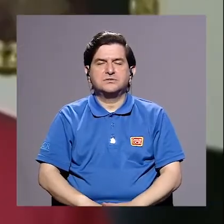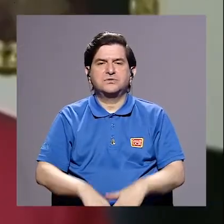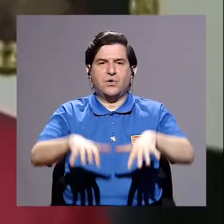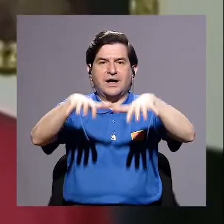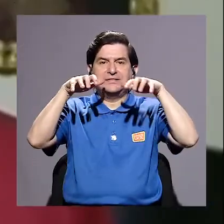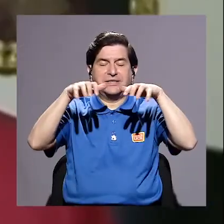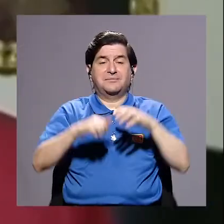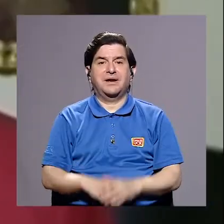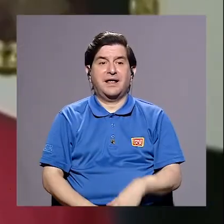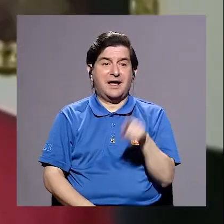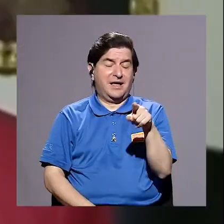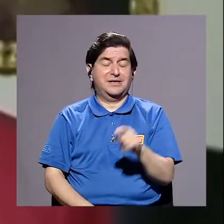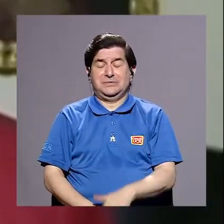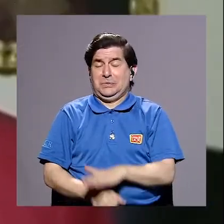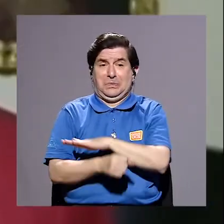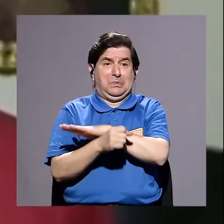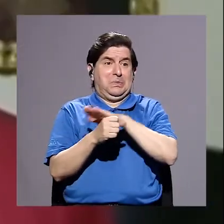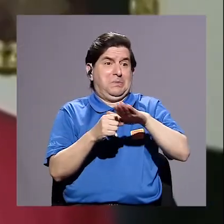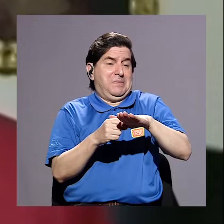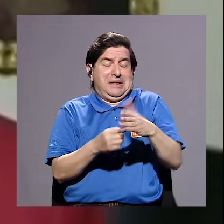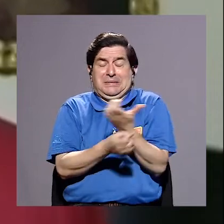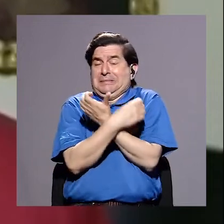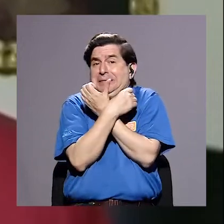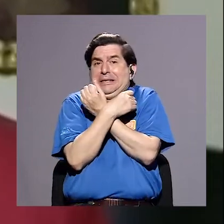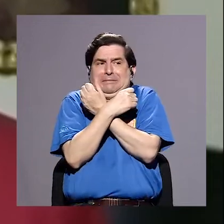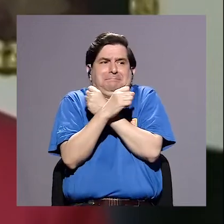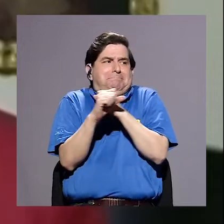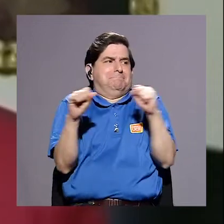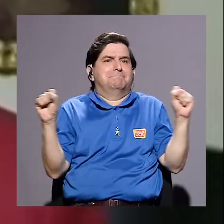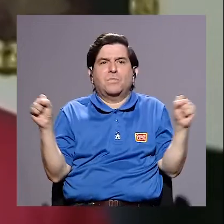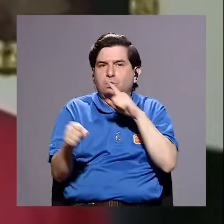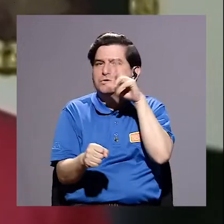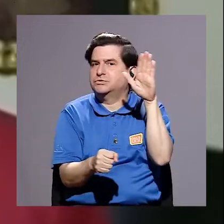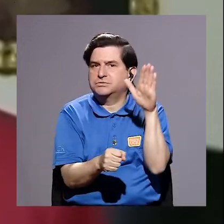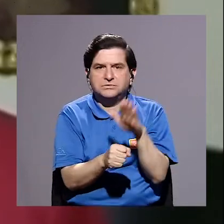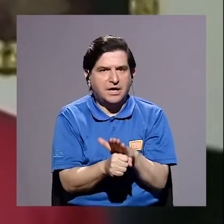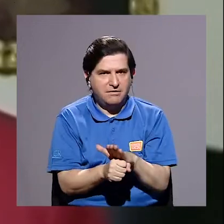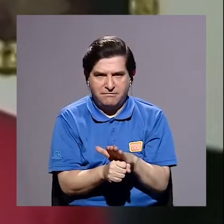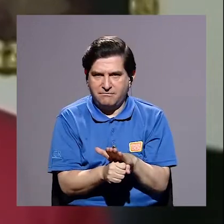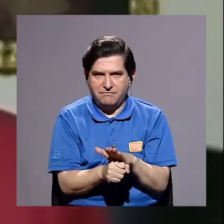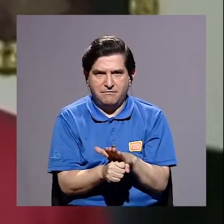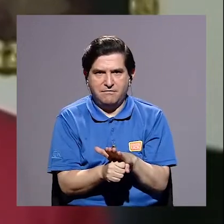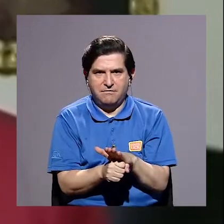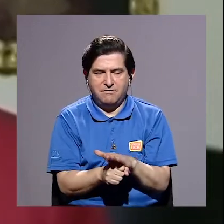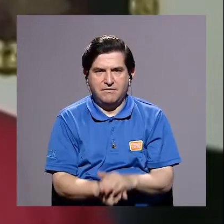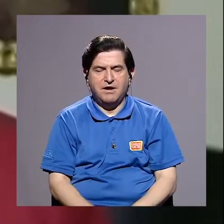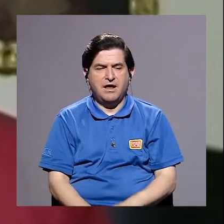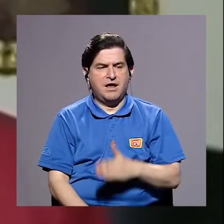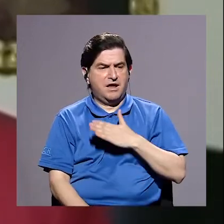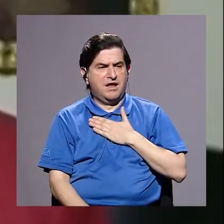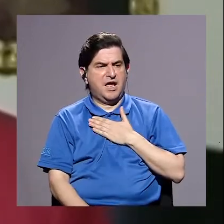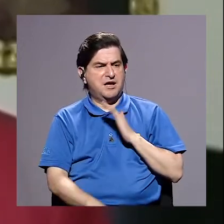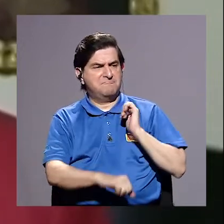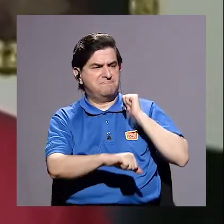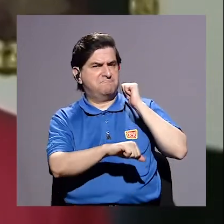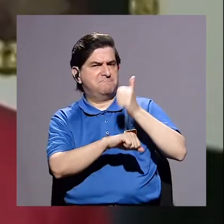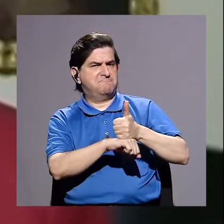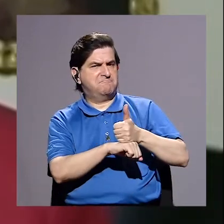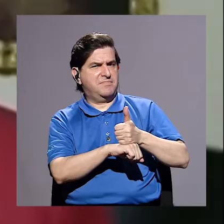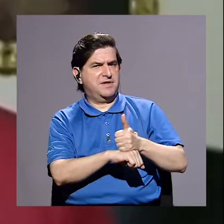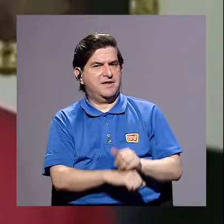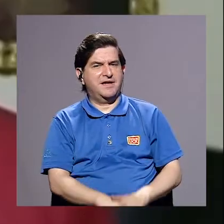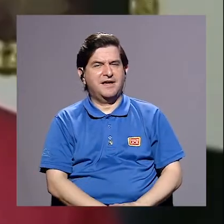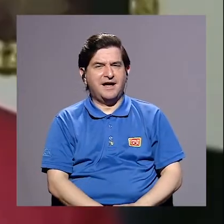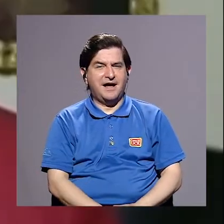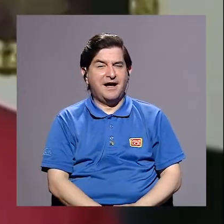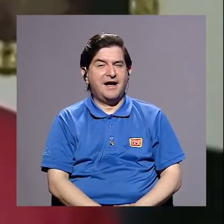asamblea. Eso era absolutamente imposible de cumplir y eso fue asignado a mi persona